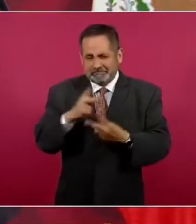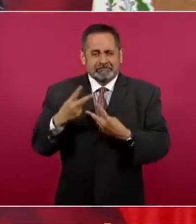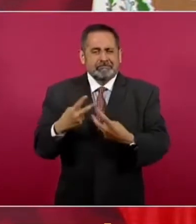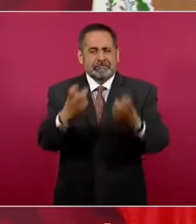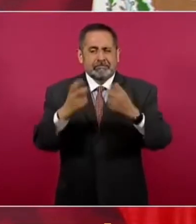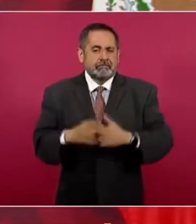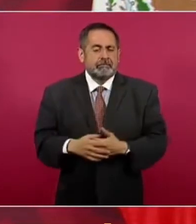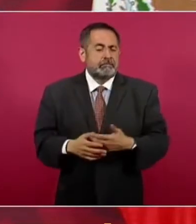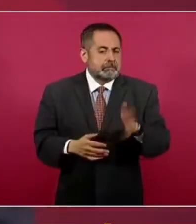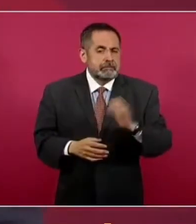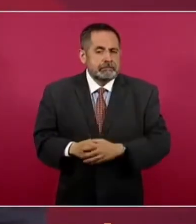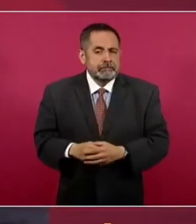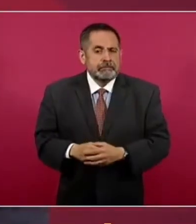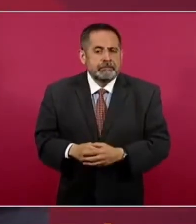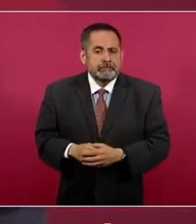Lo demás